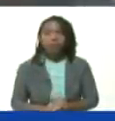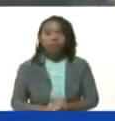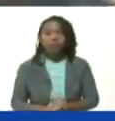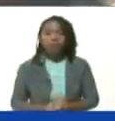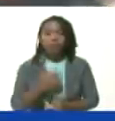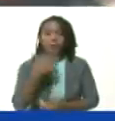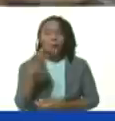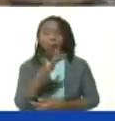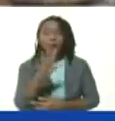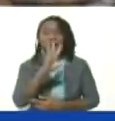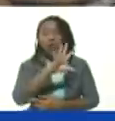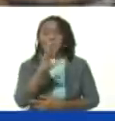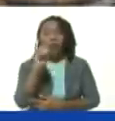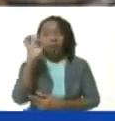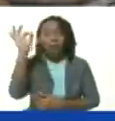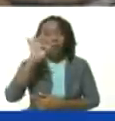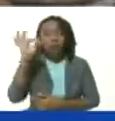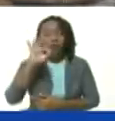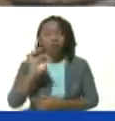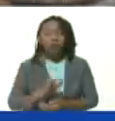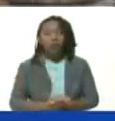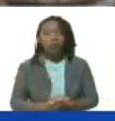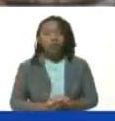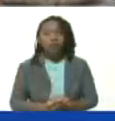casi el 50%,